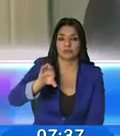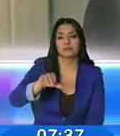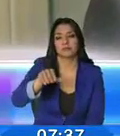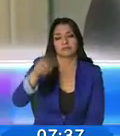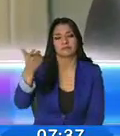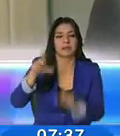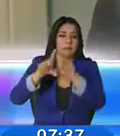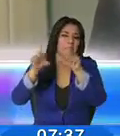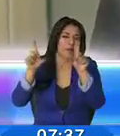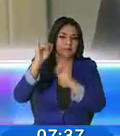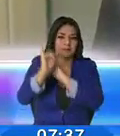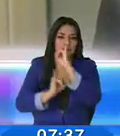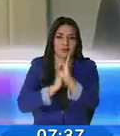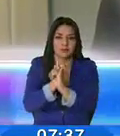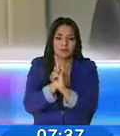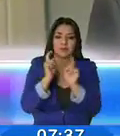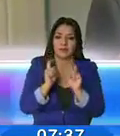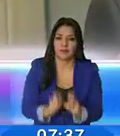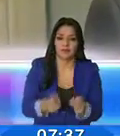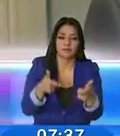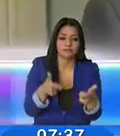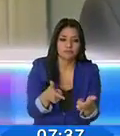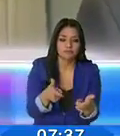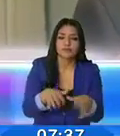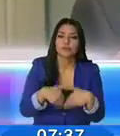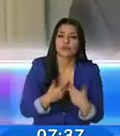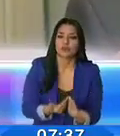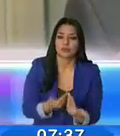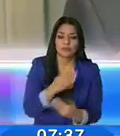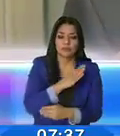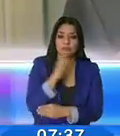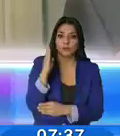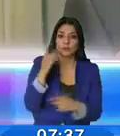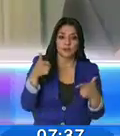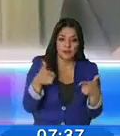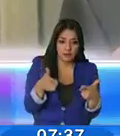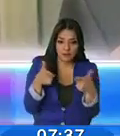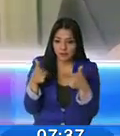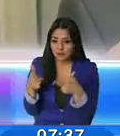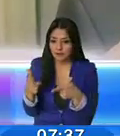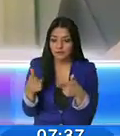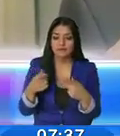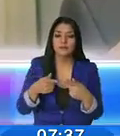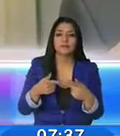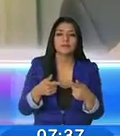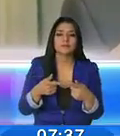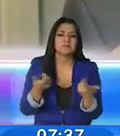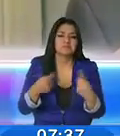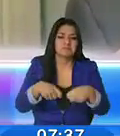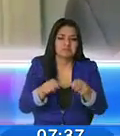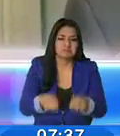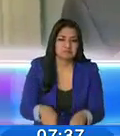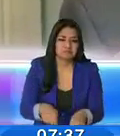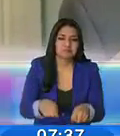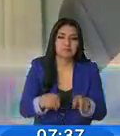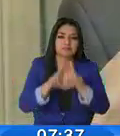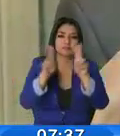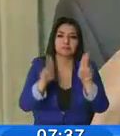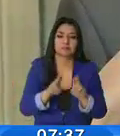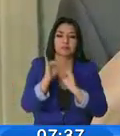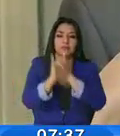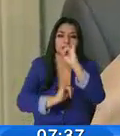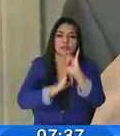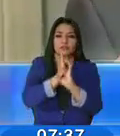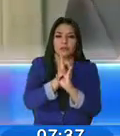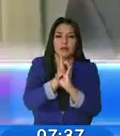extranjero, se deba establecer un sistema de arbitraje en la convención o con la Convención